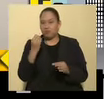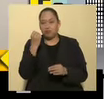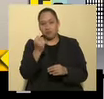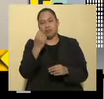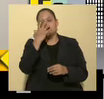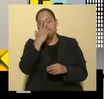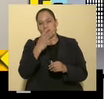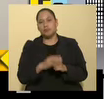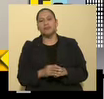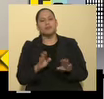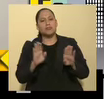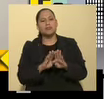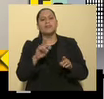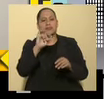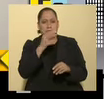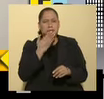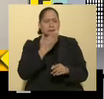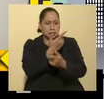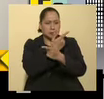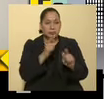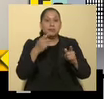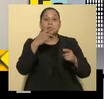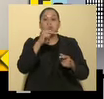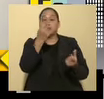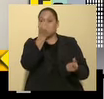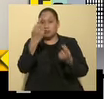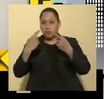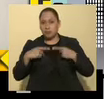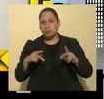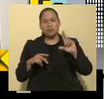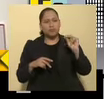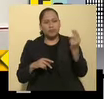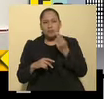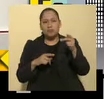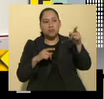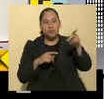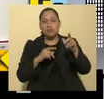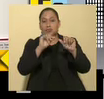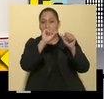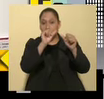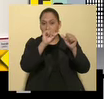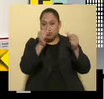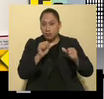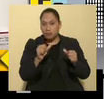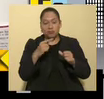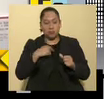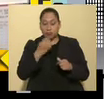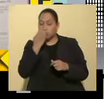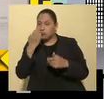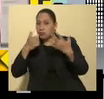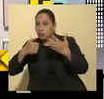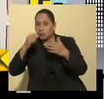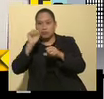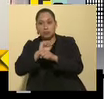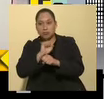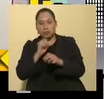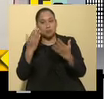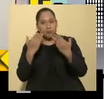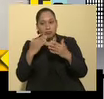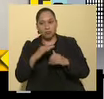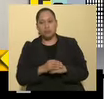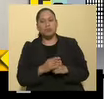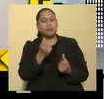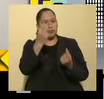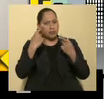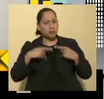muy libres y que la gente no necesariamente tenía que estudiar. No tenía estudios académicos, podía llegar cualquier habitante